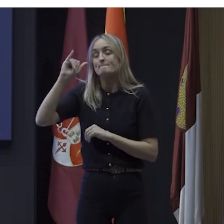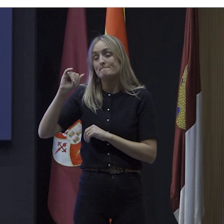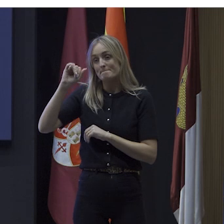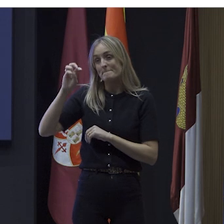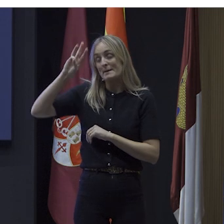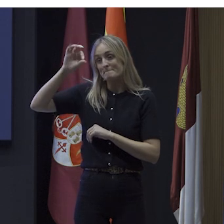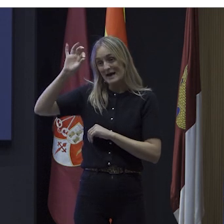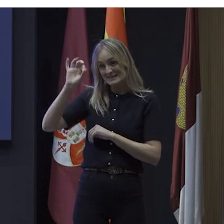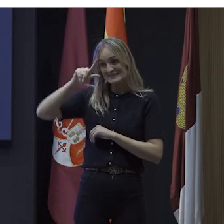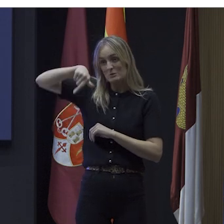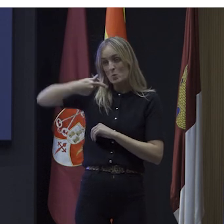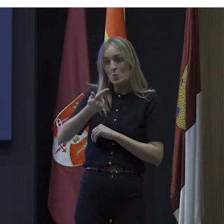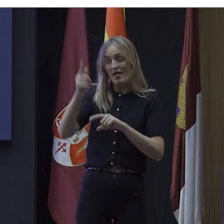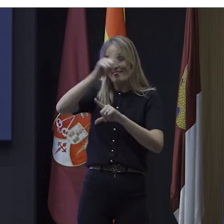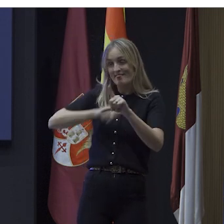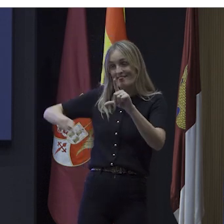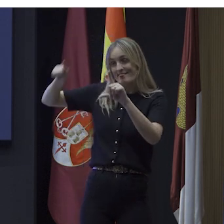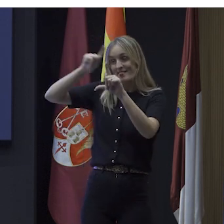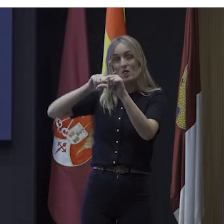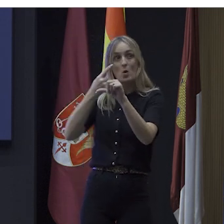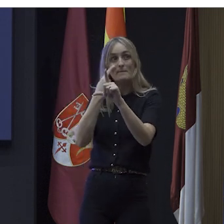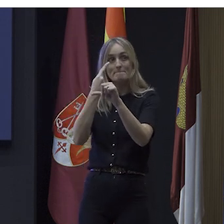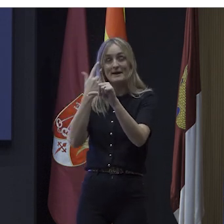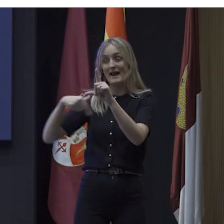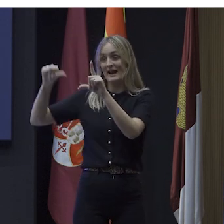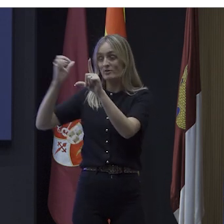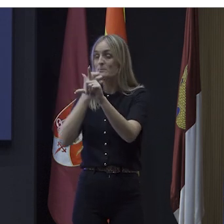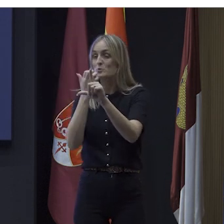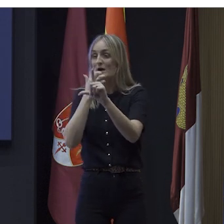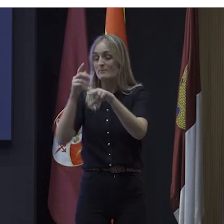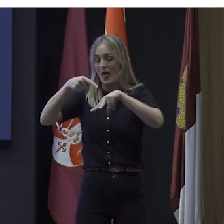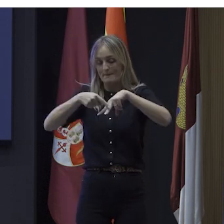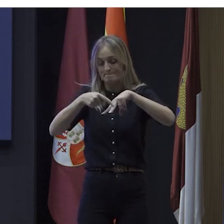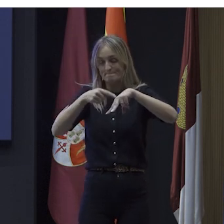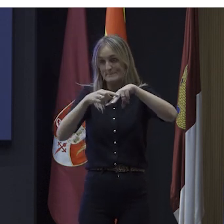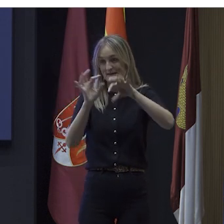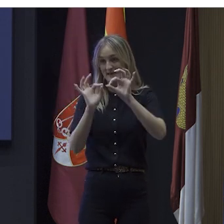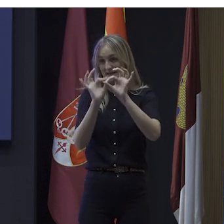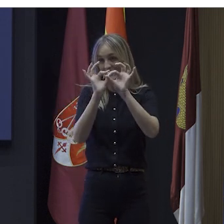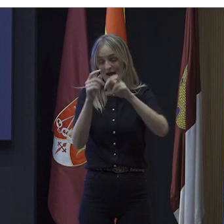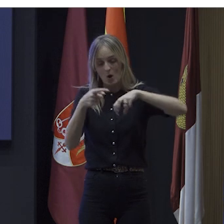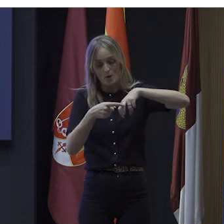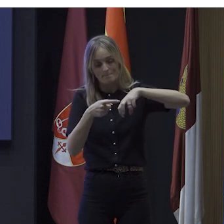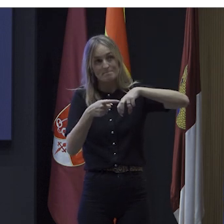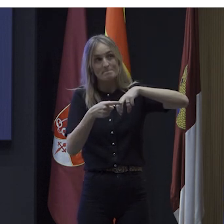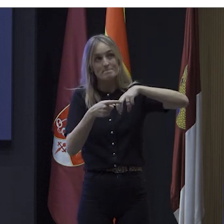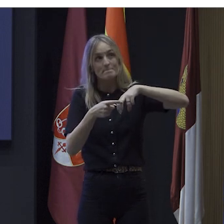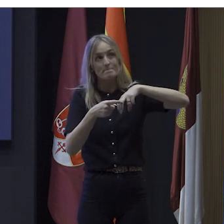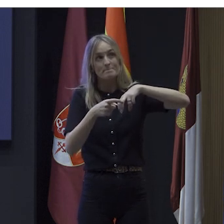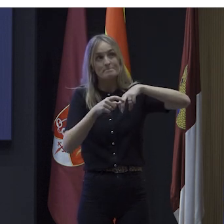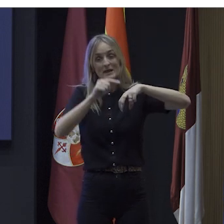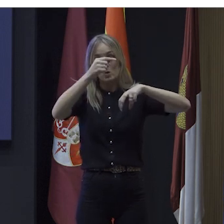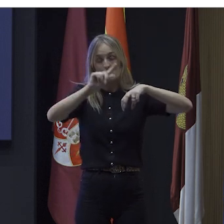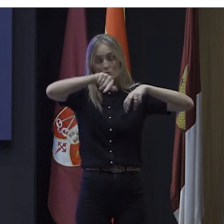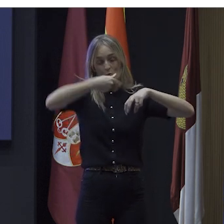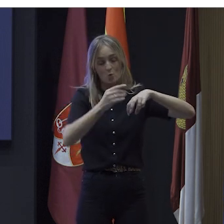una circunvalación, que es con un trocito de vena de la pierna, de la safena, el extremo proximal se cose en